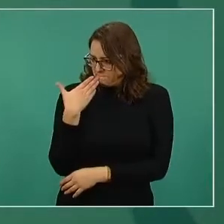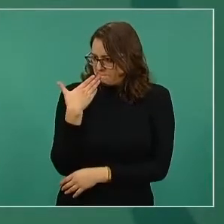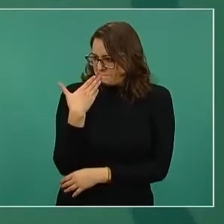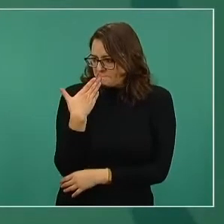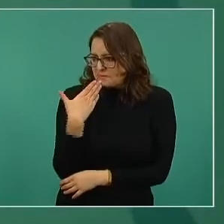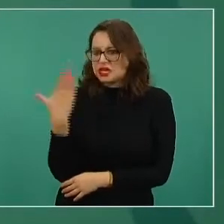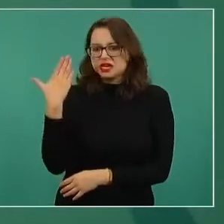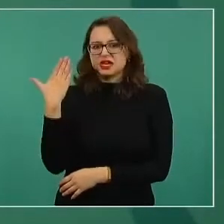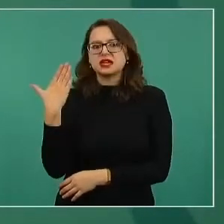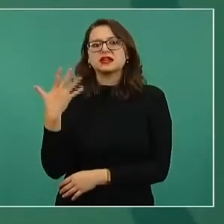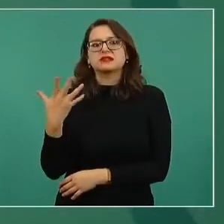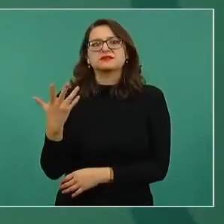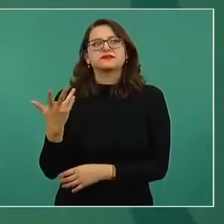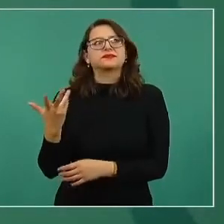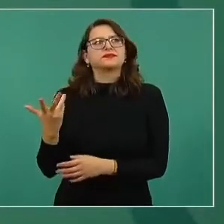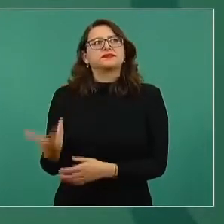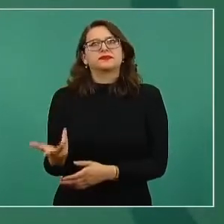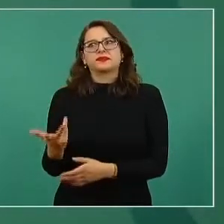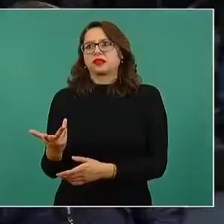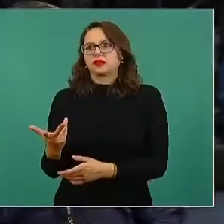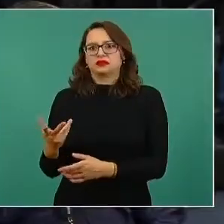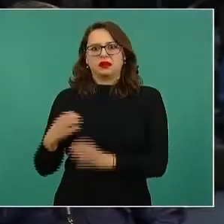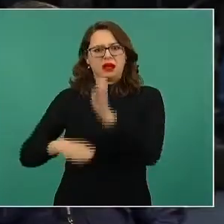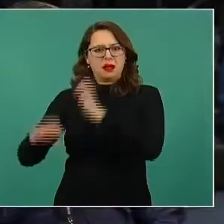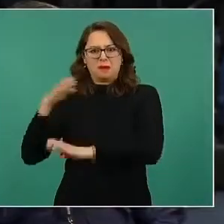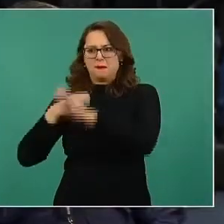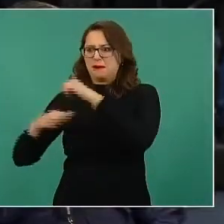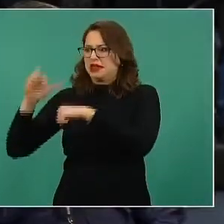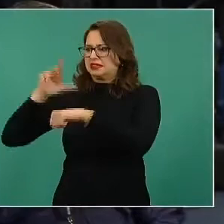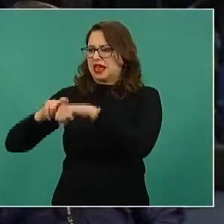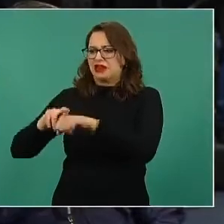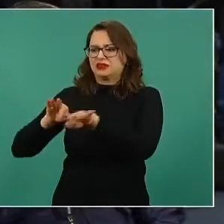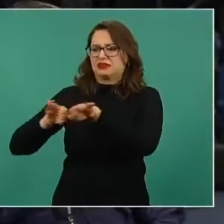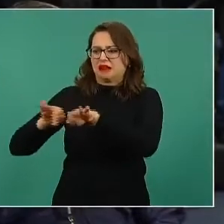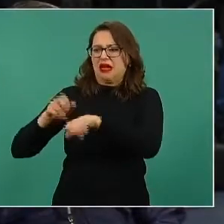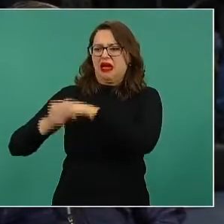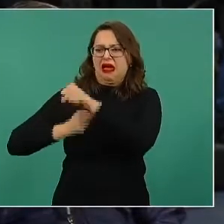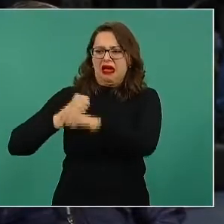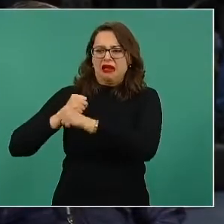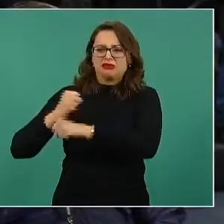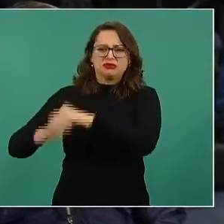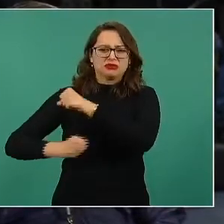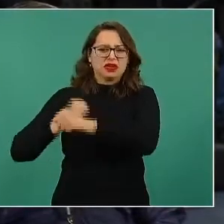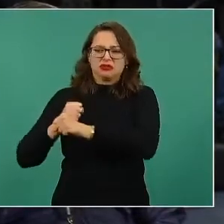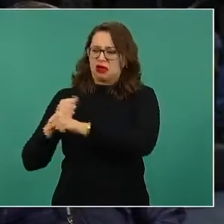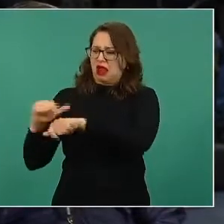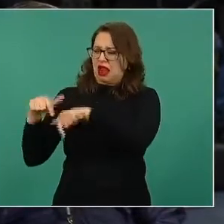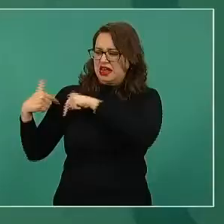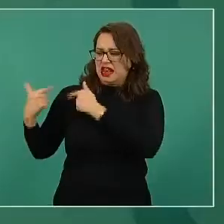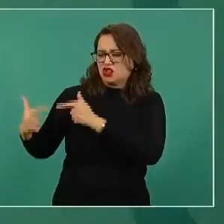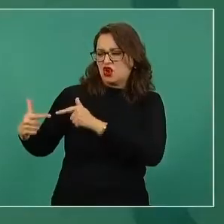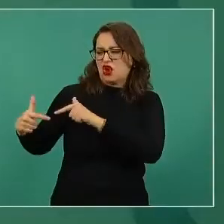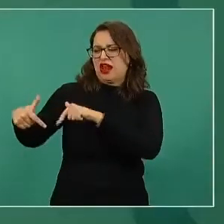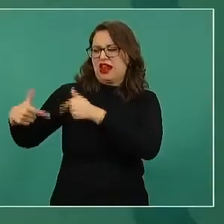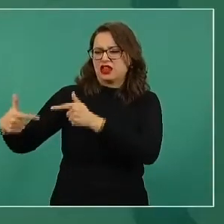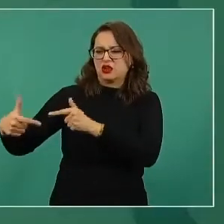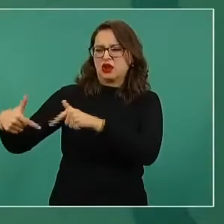de toda la vida. Sus padres fueron empresarios, sus abuelos fueron